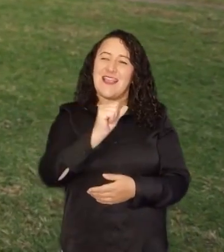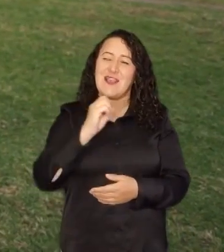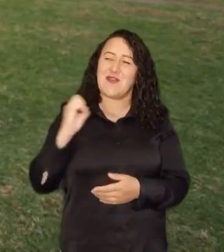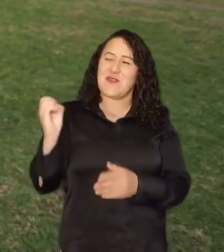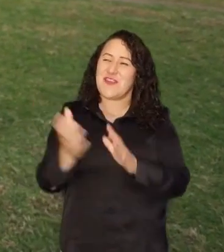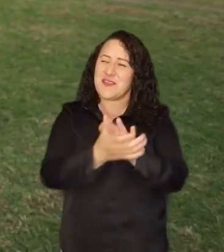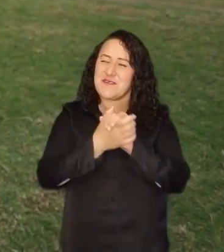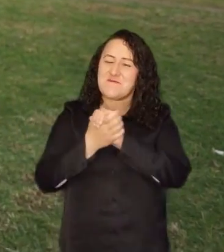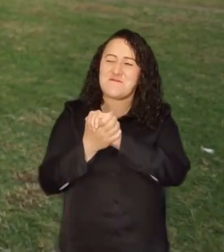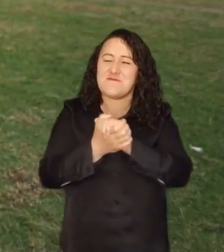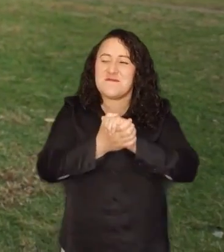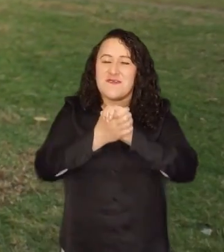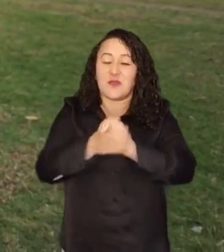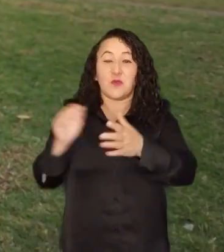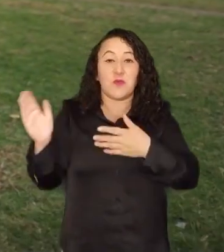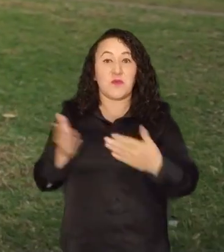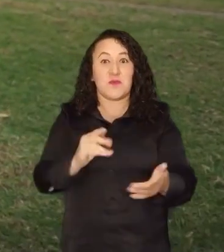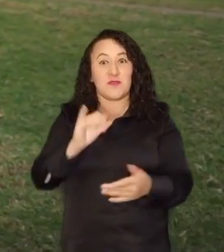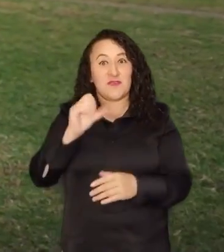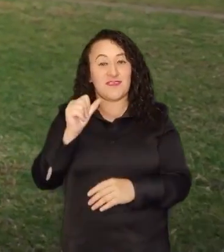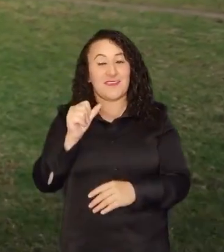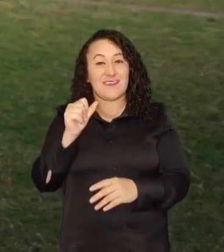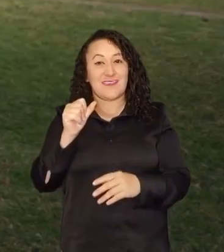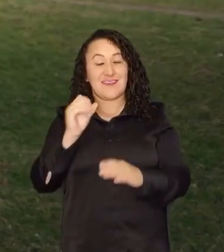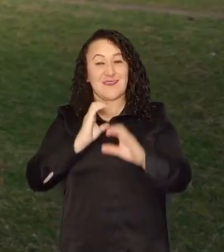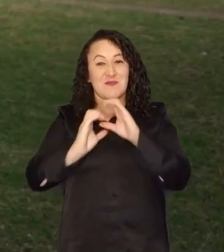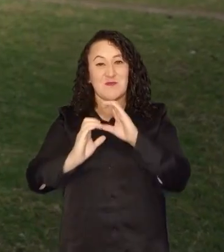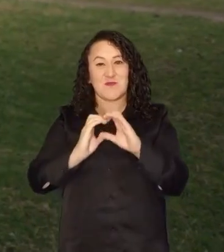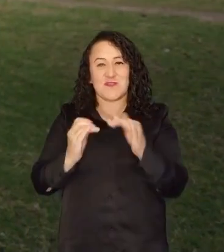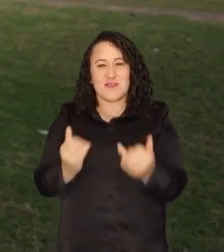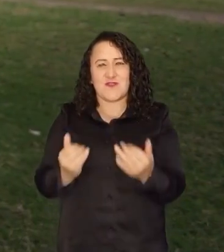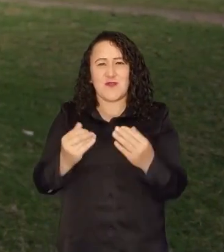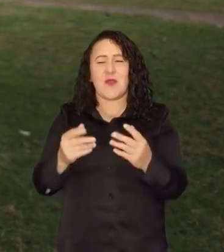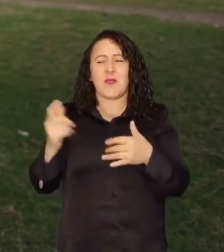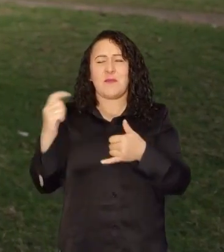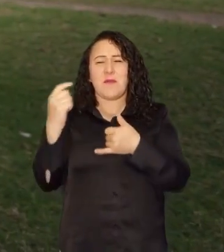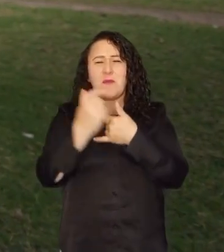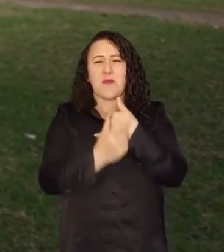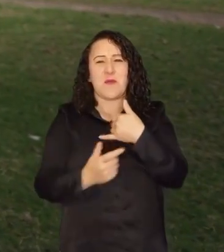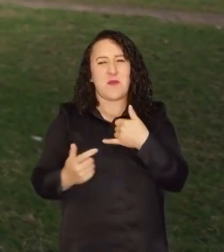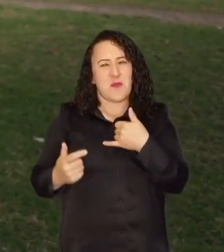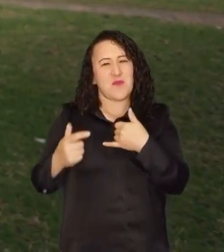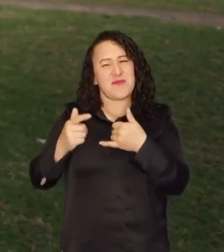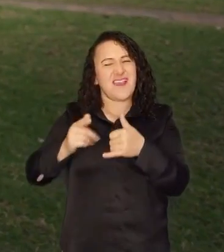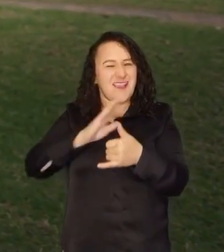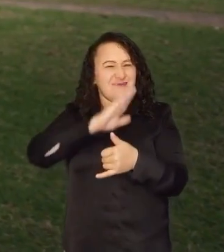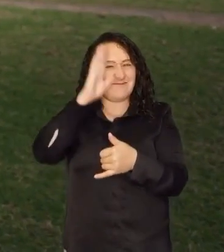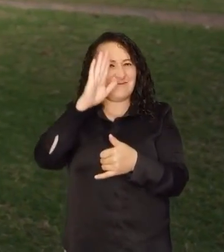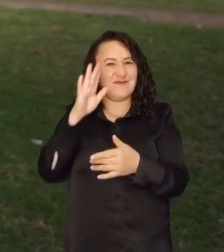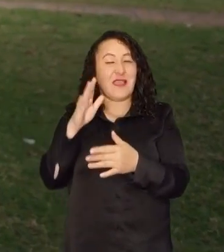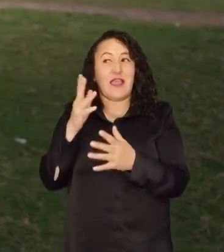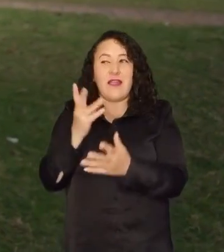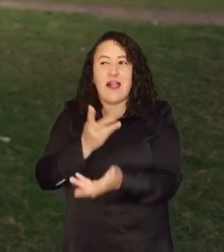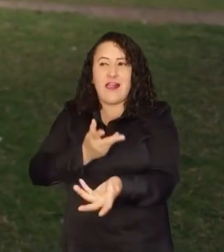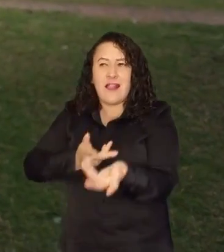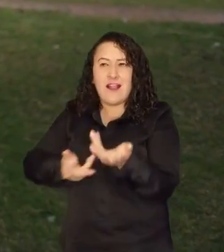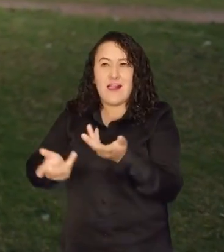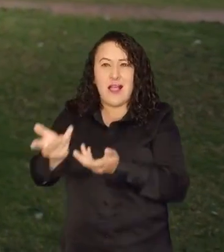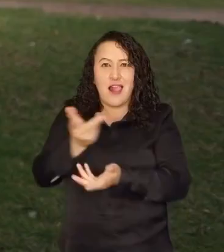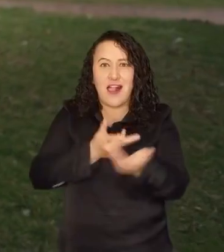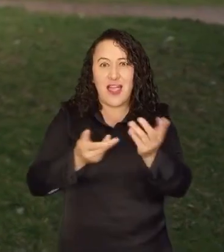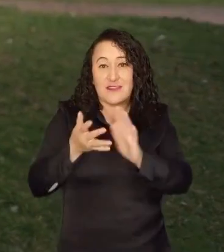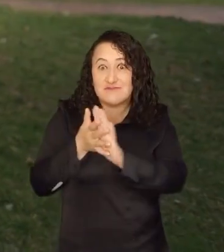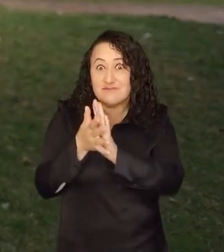las producciones agropecuarias en nuestro país. Hoy nos sumamos a los diferentes homenajes que se han llevado a cabo durante esta semana con motivo del Día Mundial de